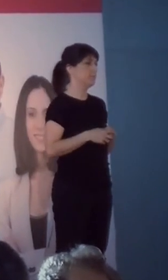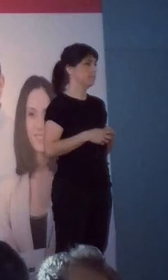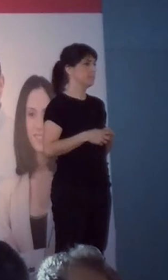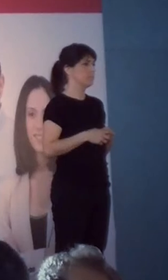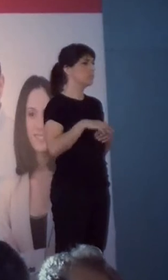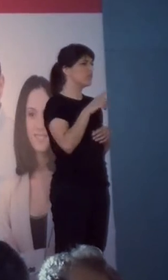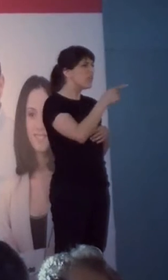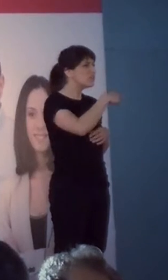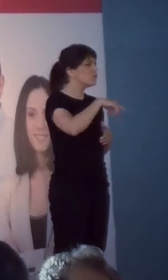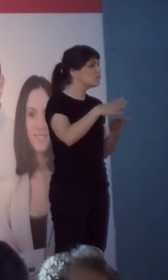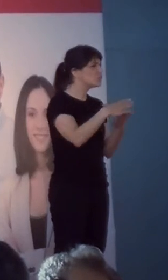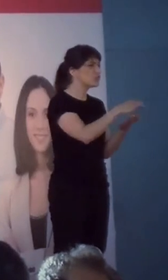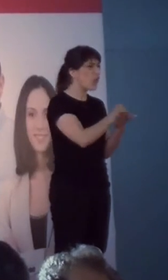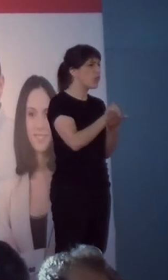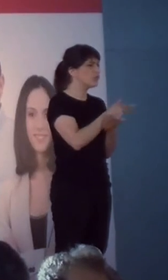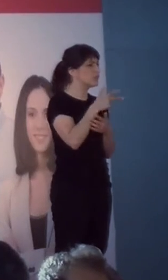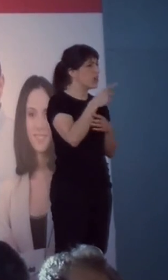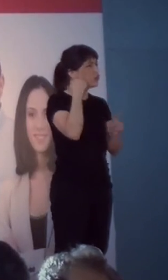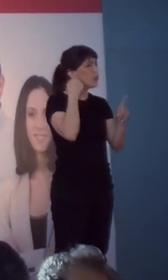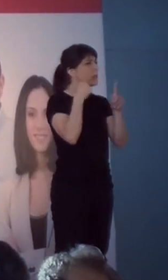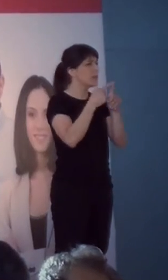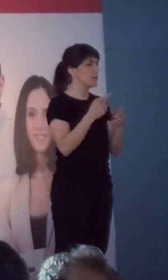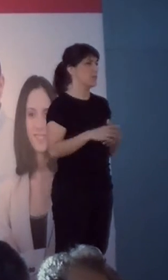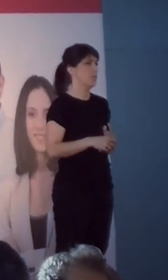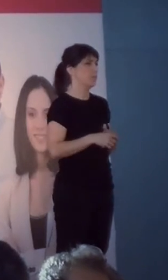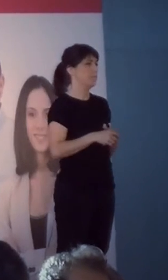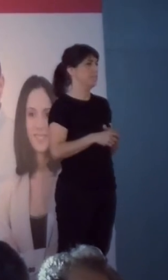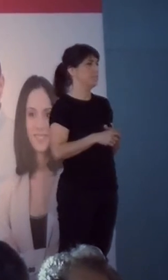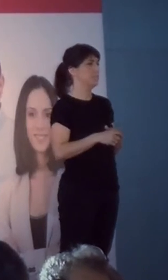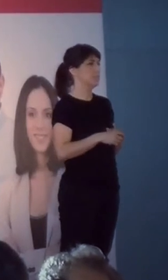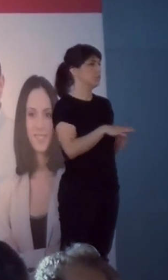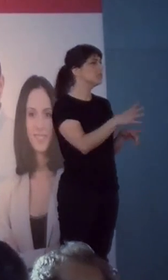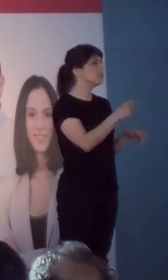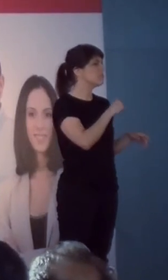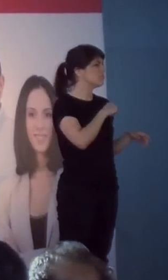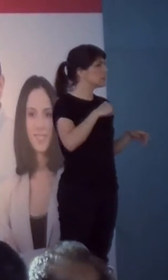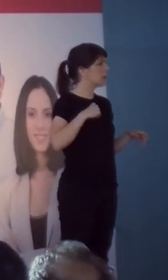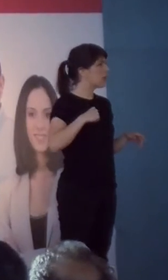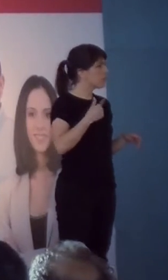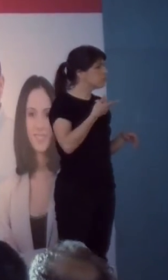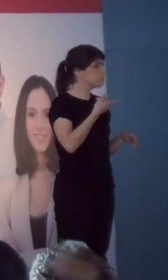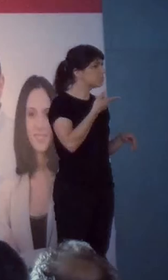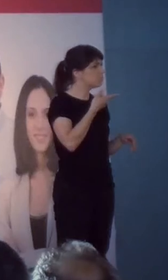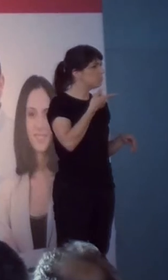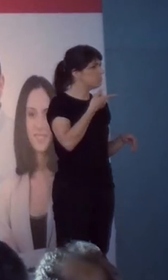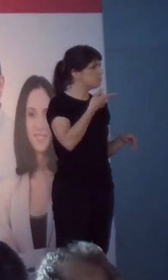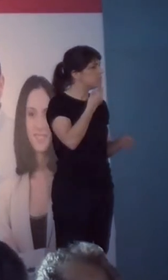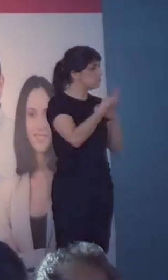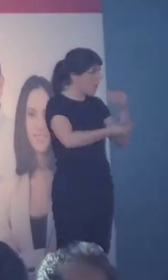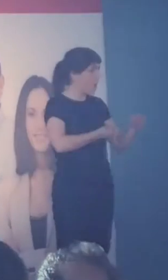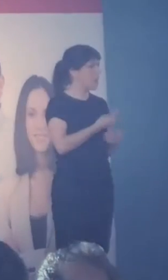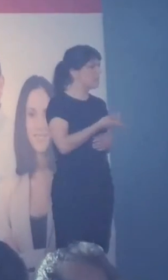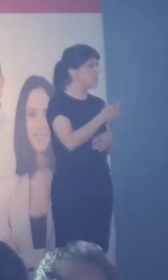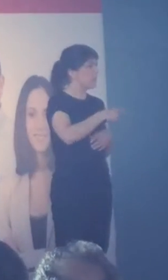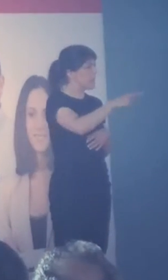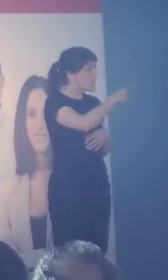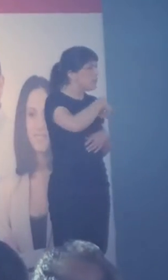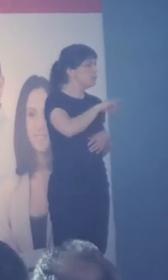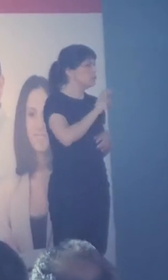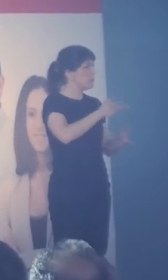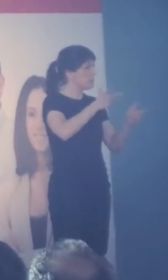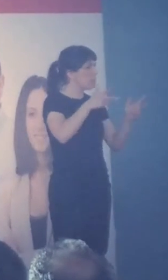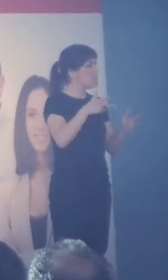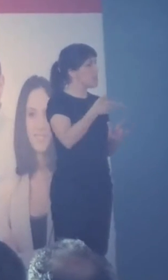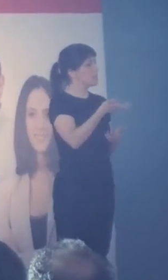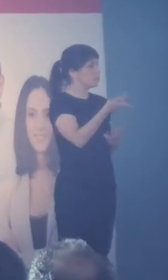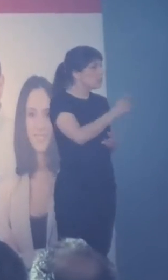teñan dereito a exercer a súa autodeterminación, teñan dereito a ser libres, teñan dereito a